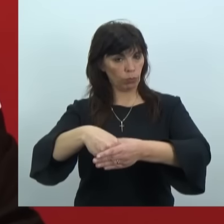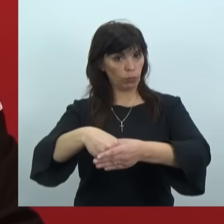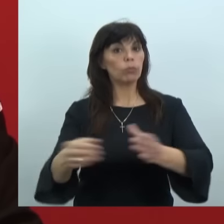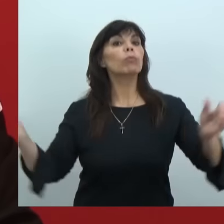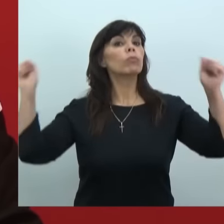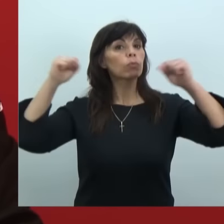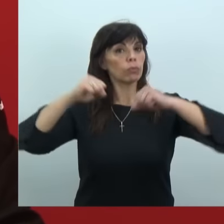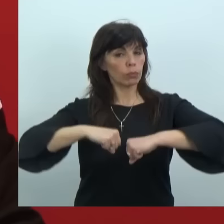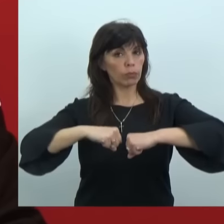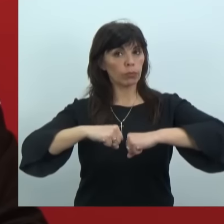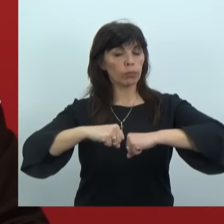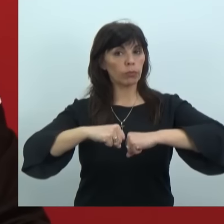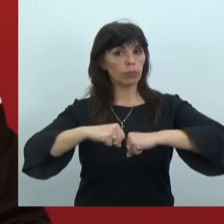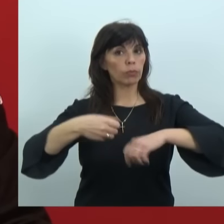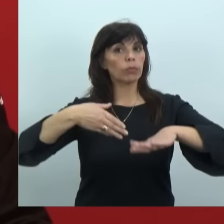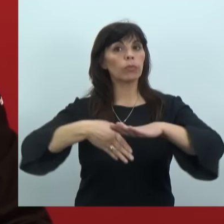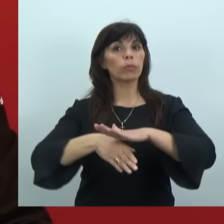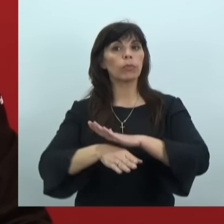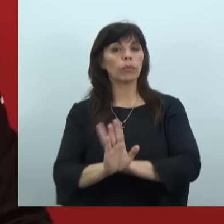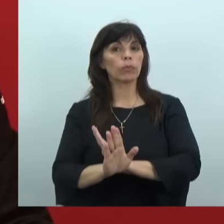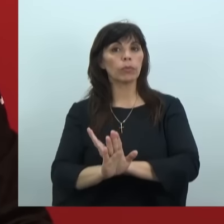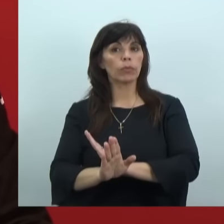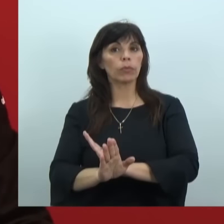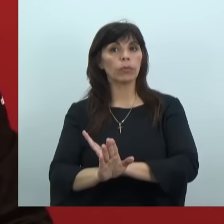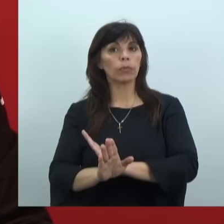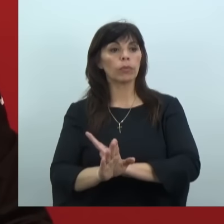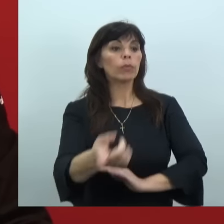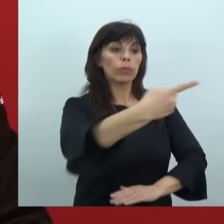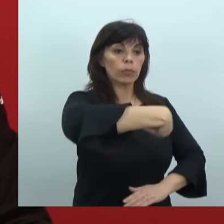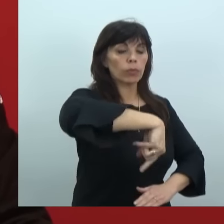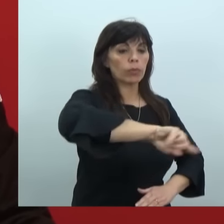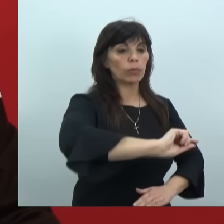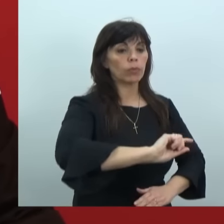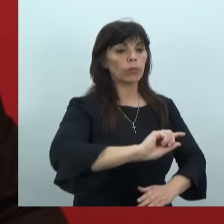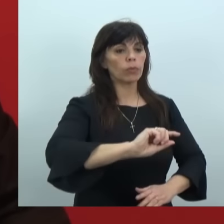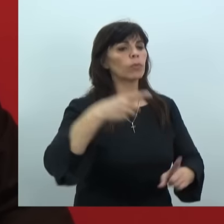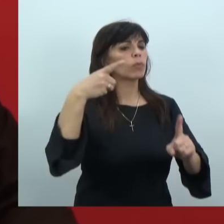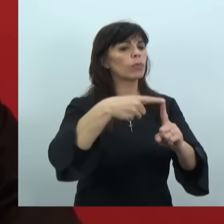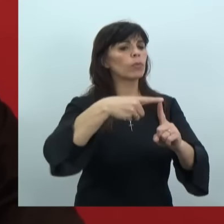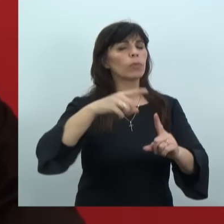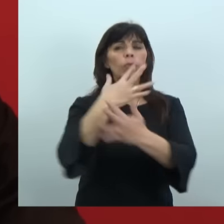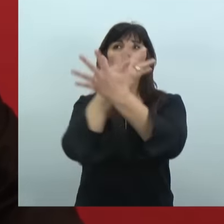amén, por medio de nosotros, para la gloria de Dios.